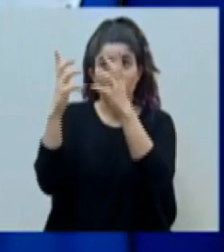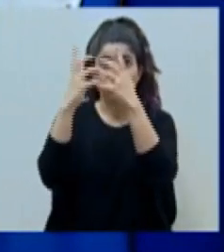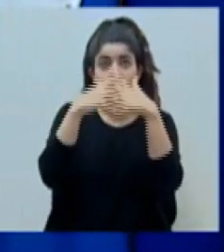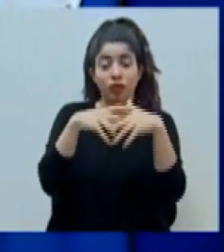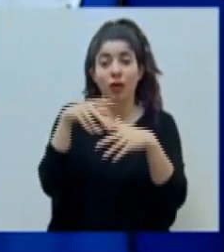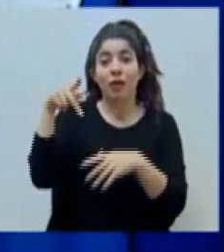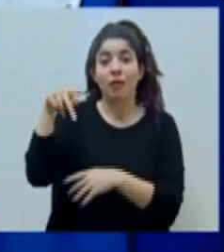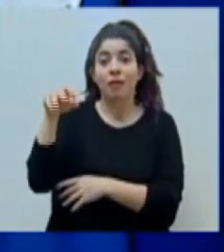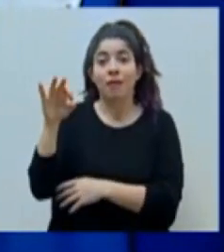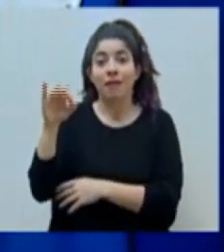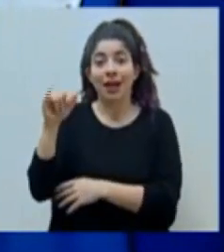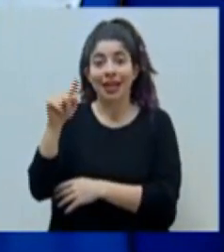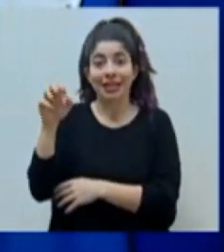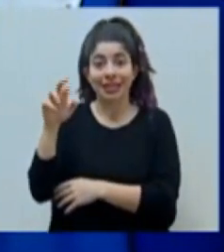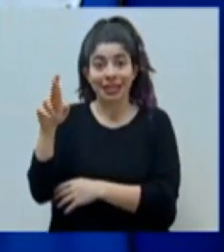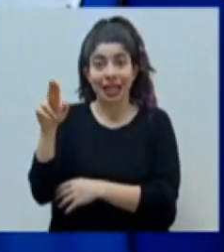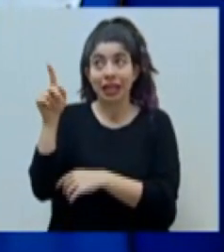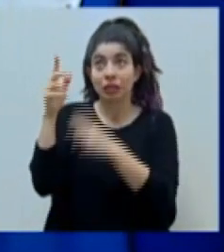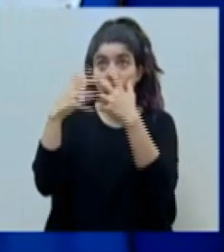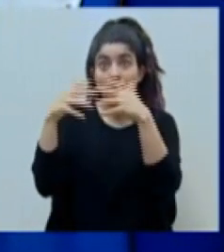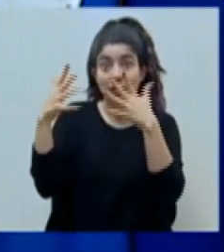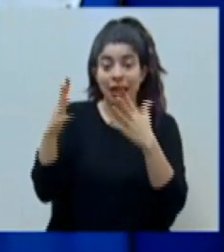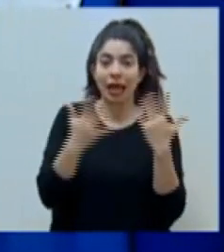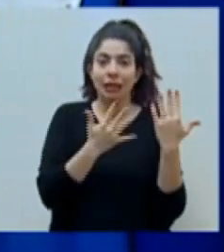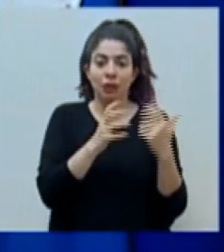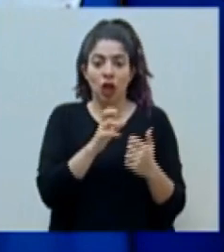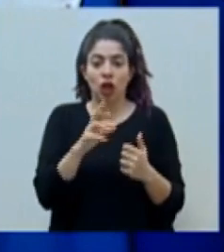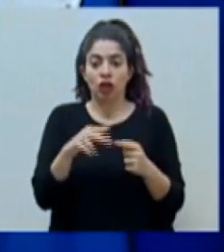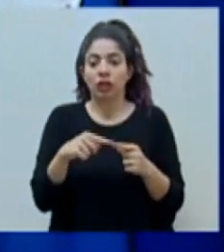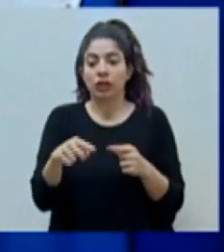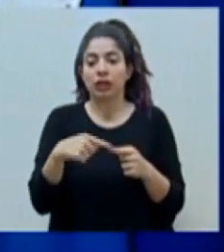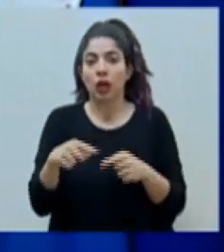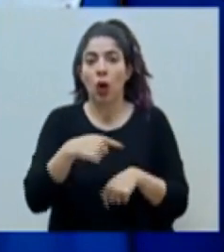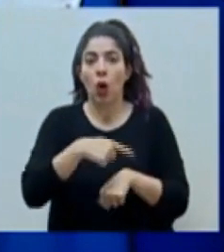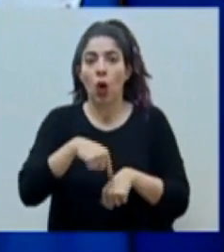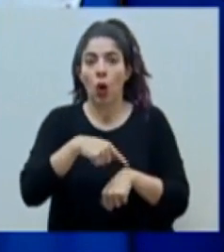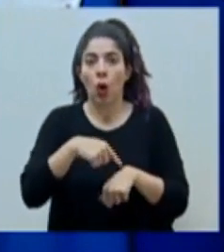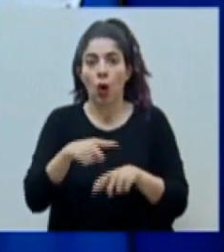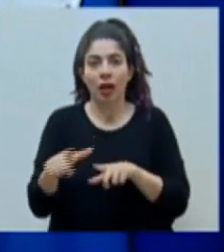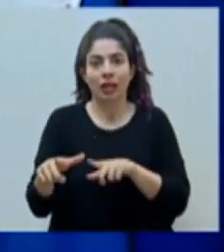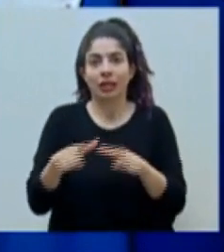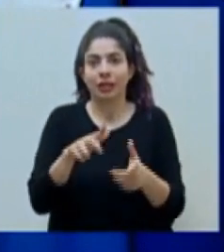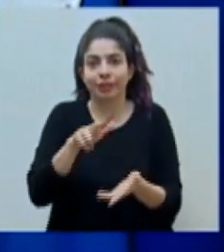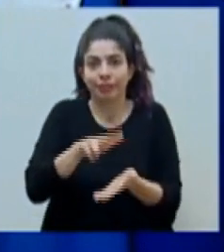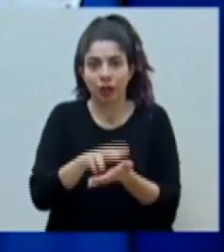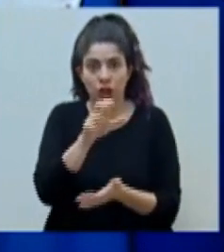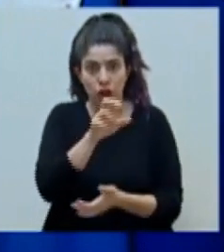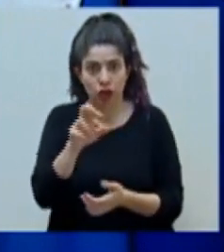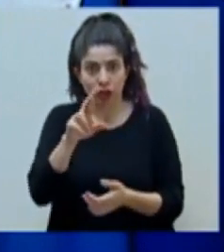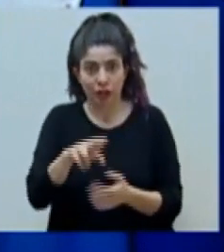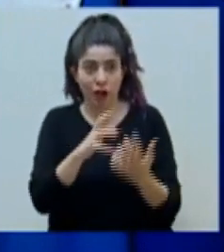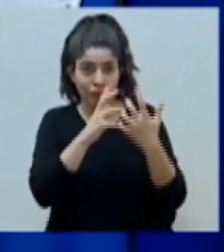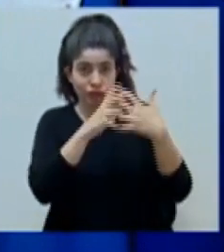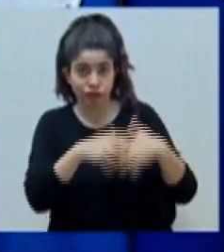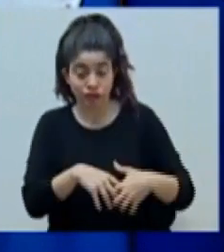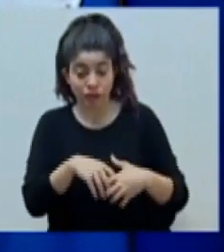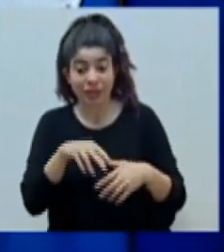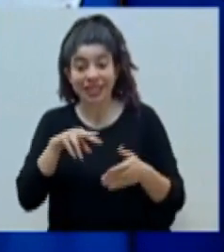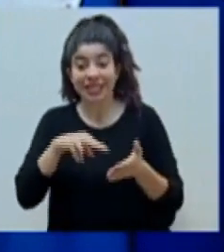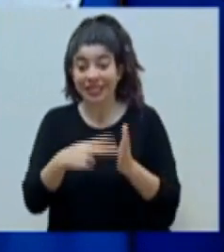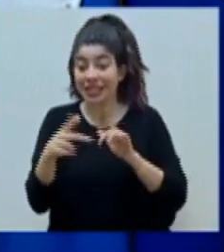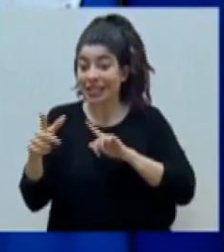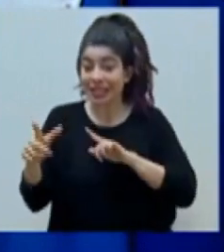Pfizer. Esperamos que Costa Rica tenga esta homologación en las próximas horas y eso sea un paso contundente,